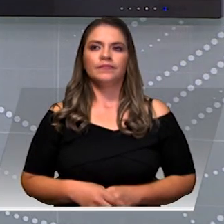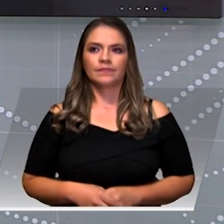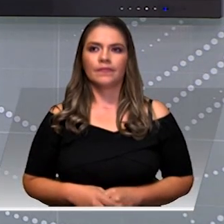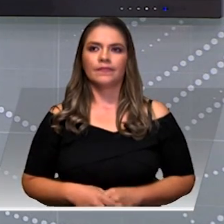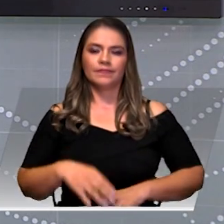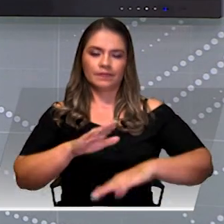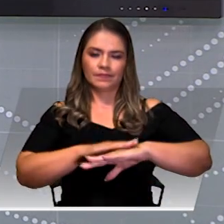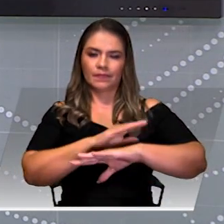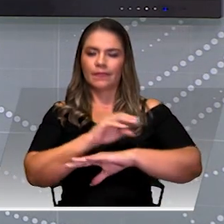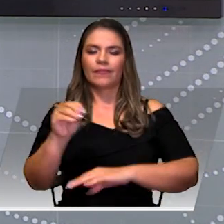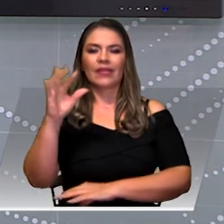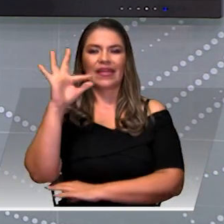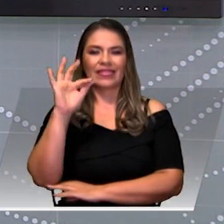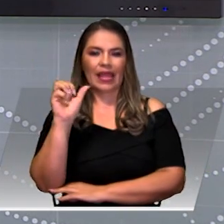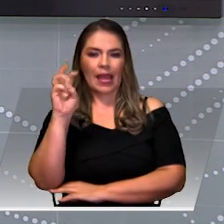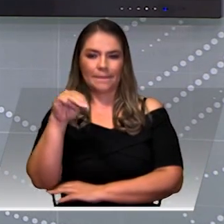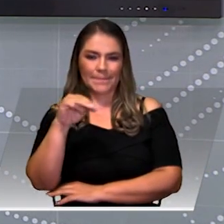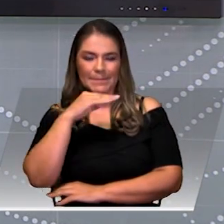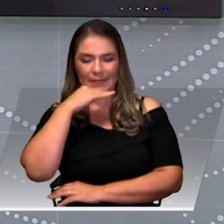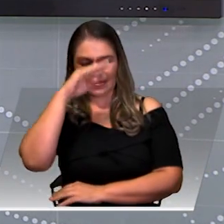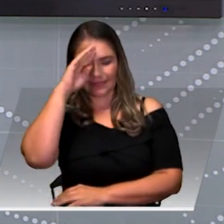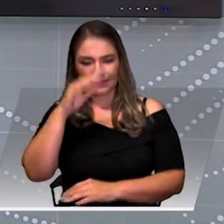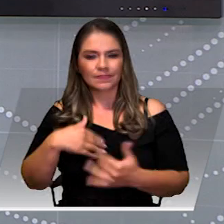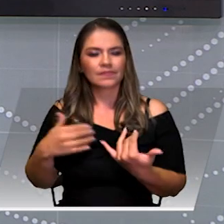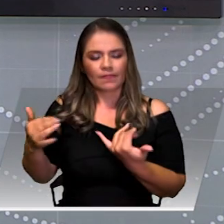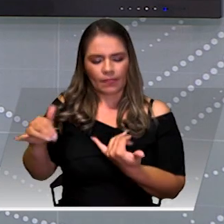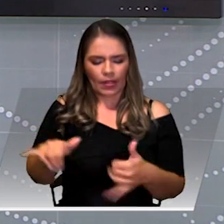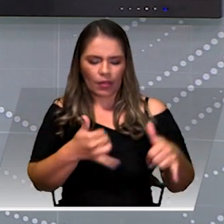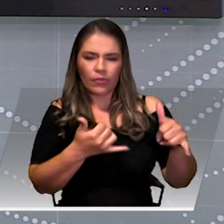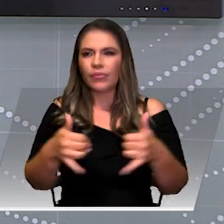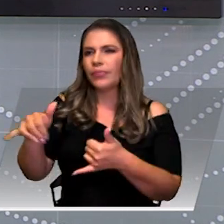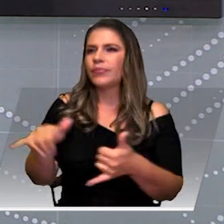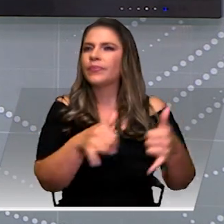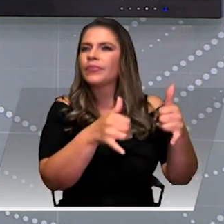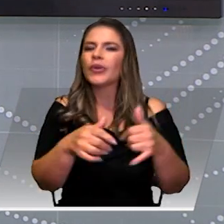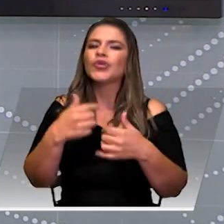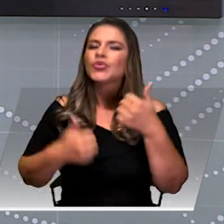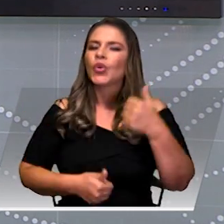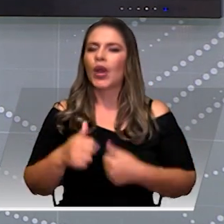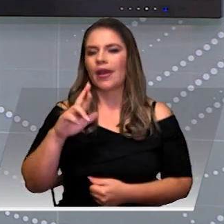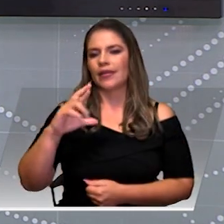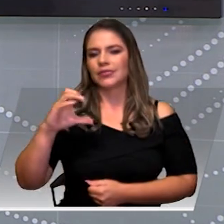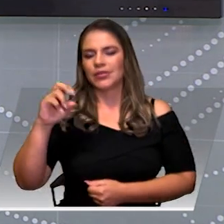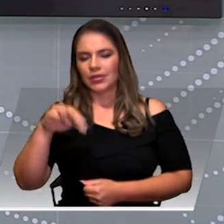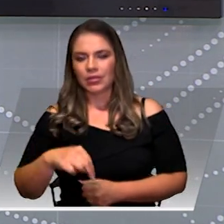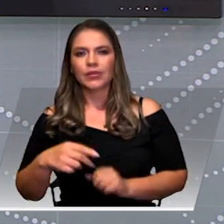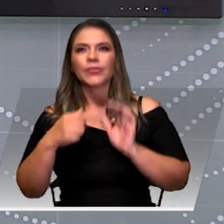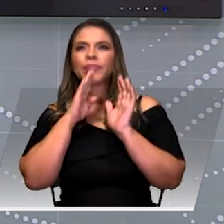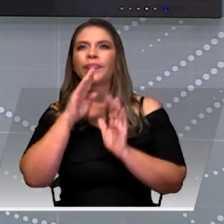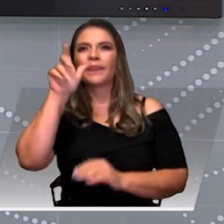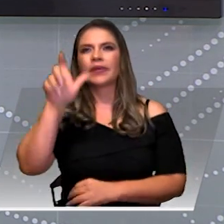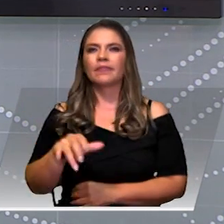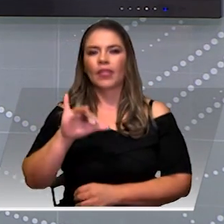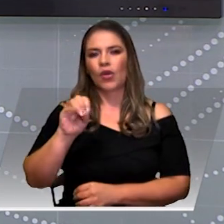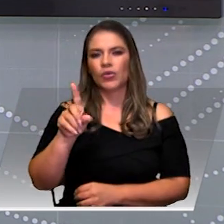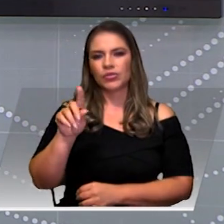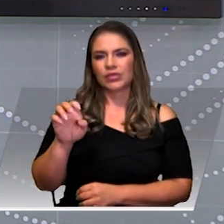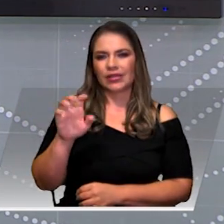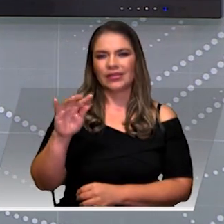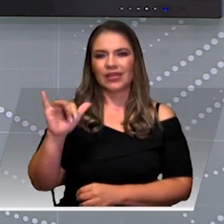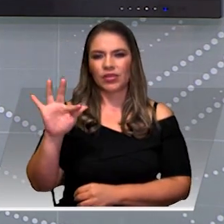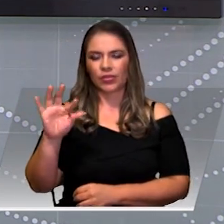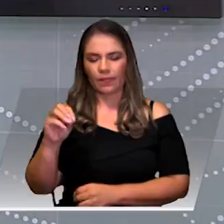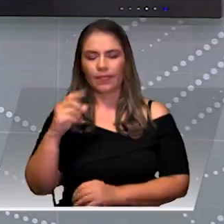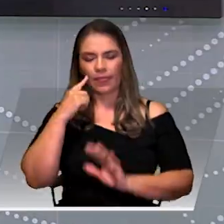Por otra parte, el Team Medellín buscará la corona del clásico RCN mañana con José Tito Hernández en una etapa que saldrá de Medellín hasta